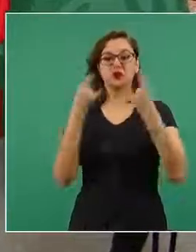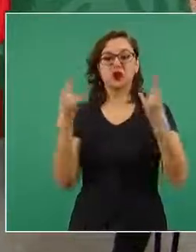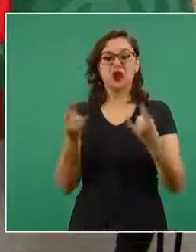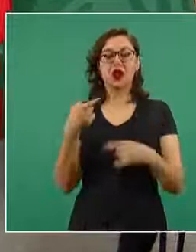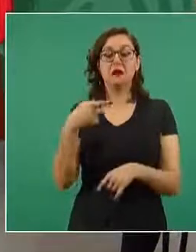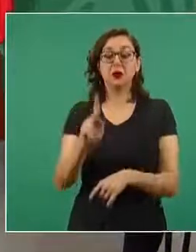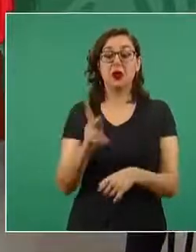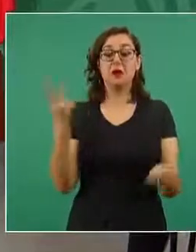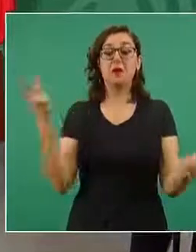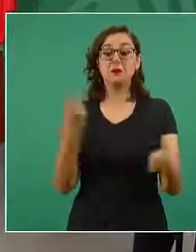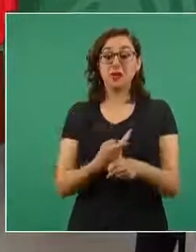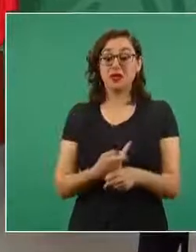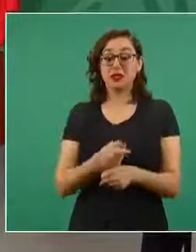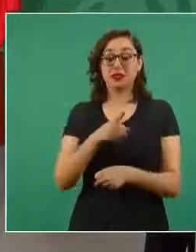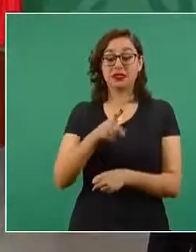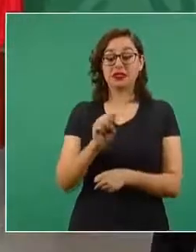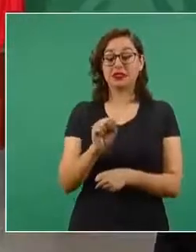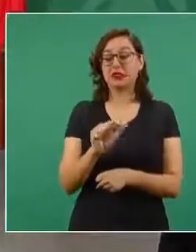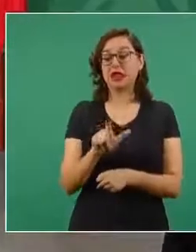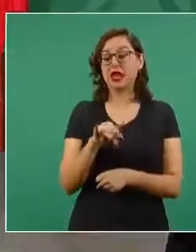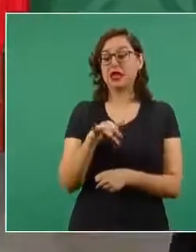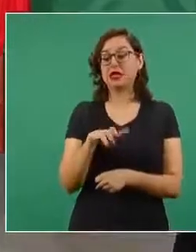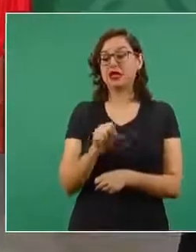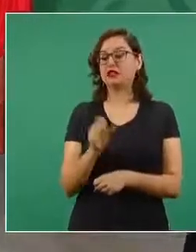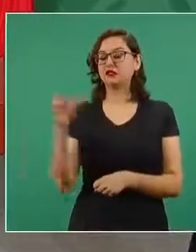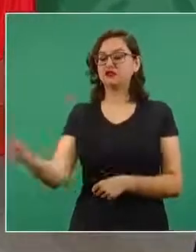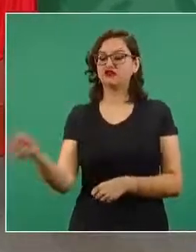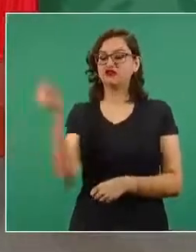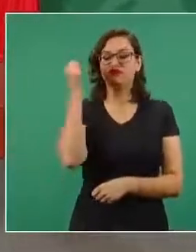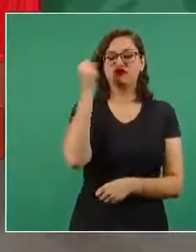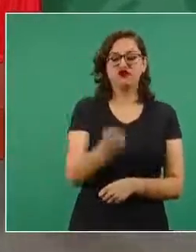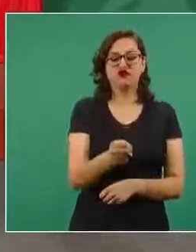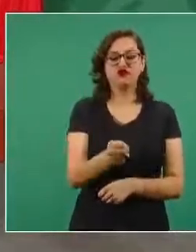Diputados se ordenó quemar las boletas